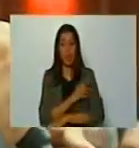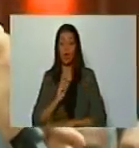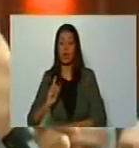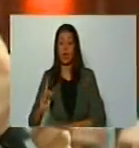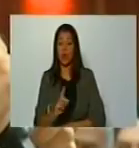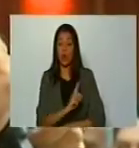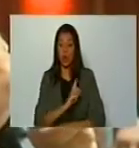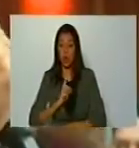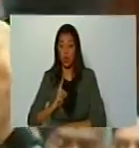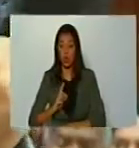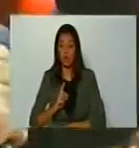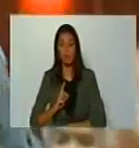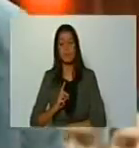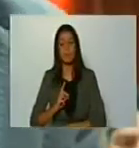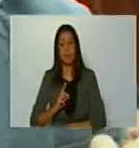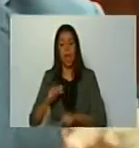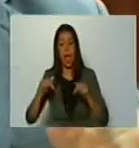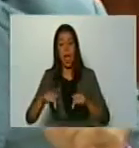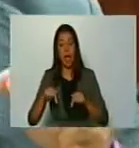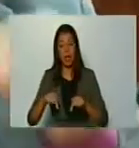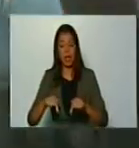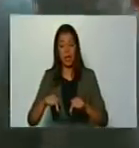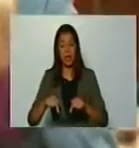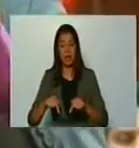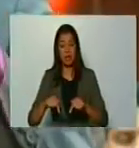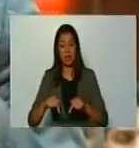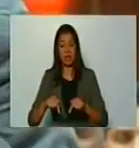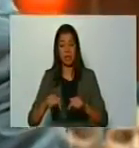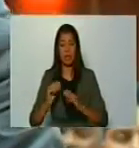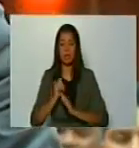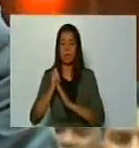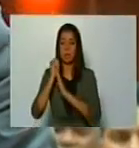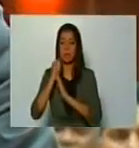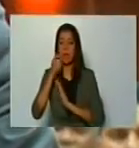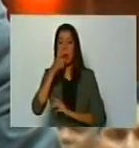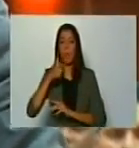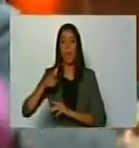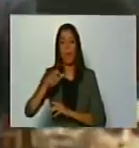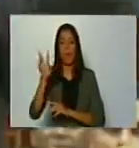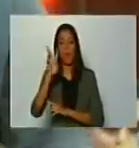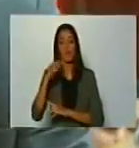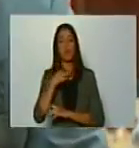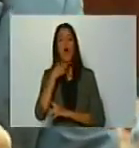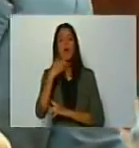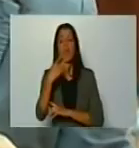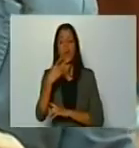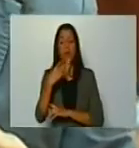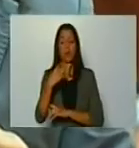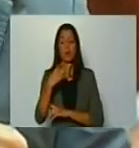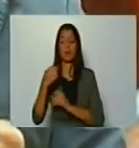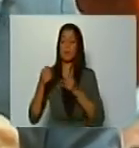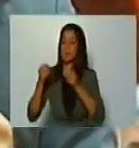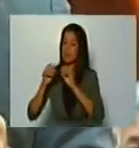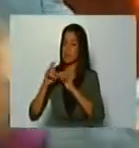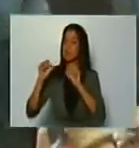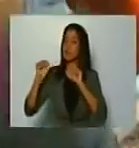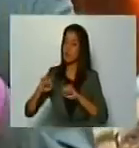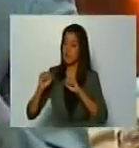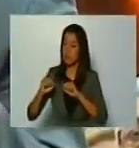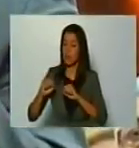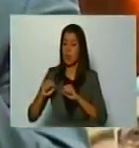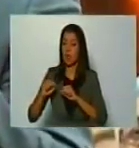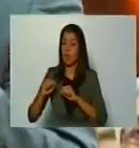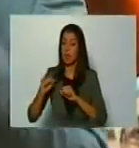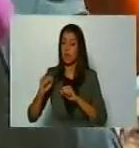nosotros estamos aquí como voceros del pueblo venezolano. Y claro, Presidenta, y